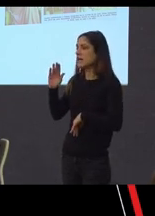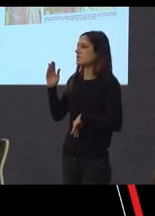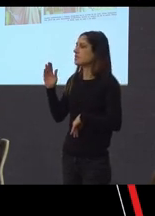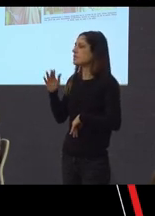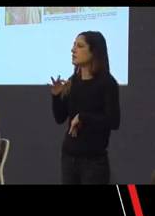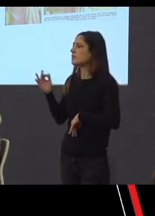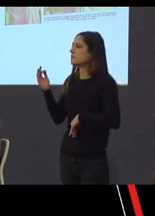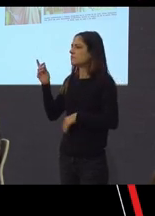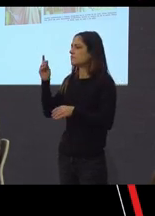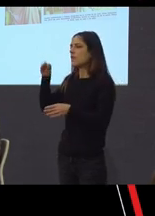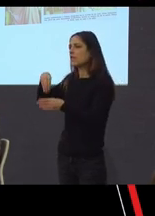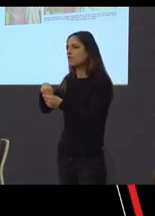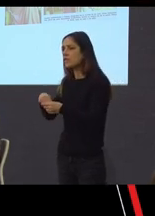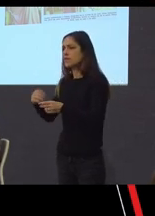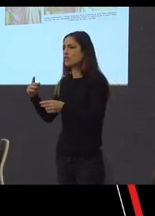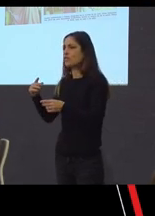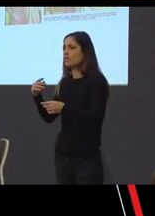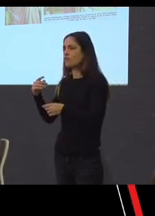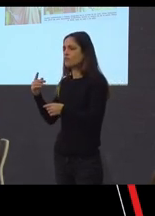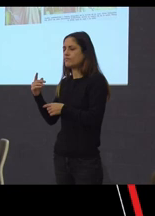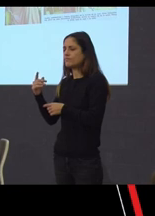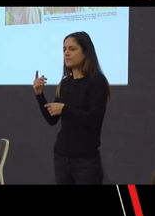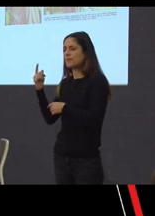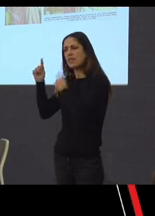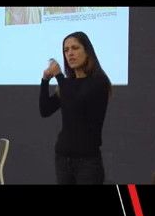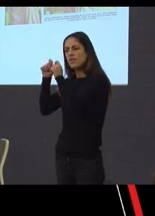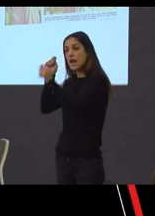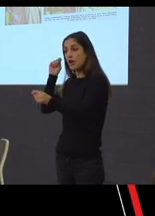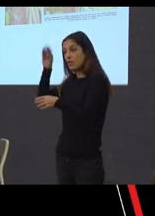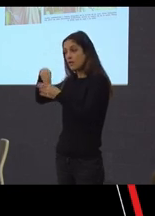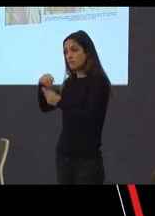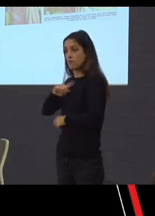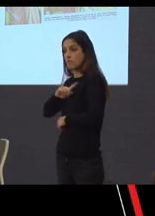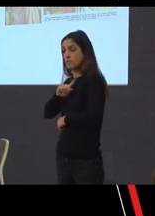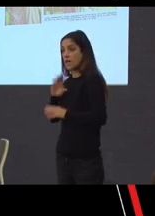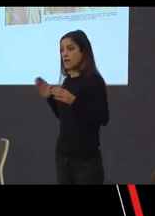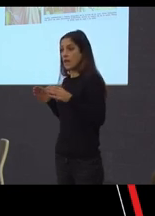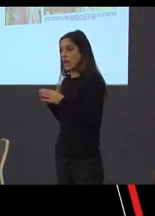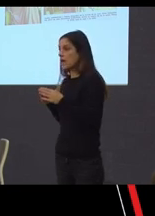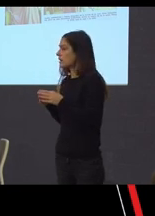de Zaragoza. De feito, aí o temos con uniforme, non? Bueno,